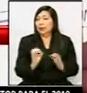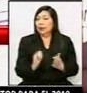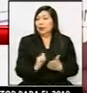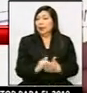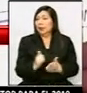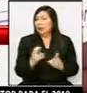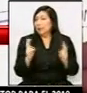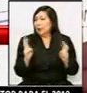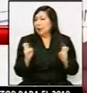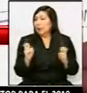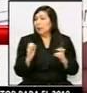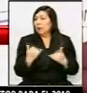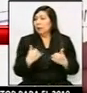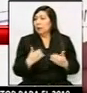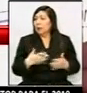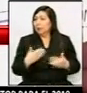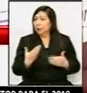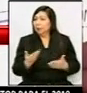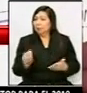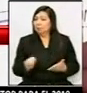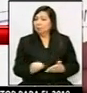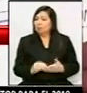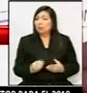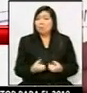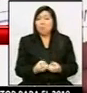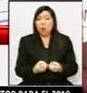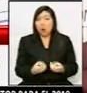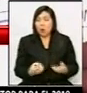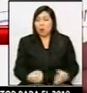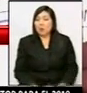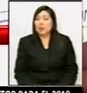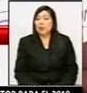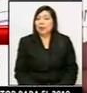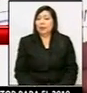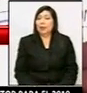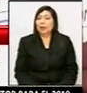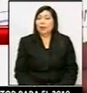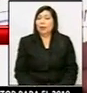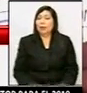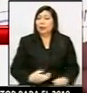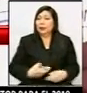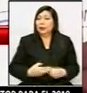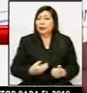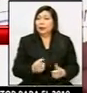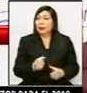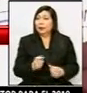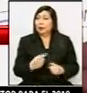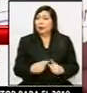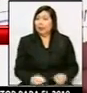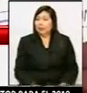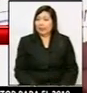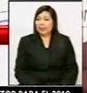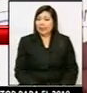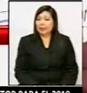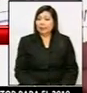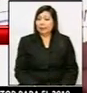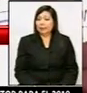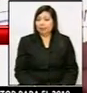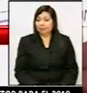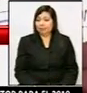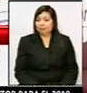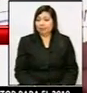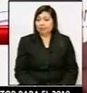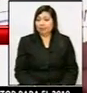tema que habría que atender inmediatamente por la cantidad de hectareaje que se ganaría. Señor